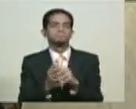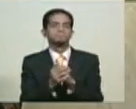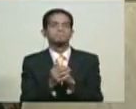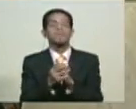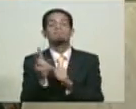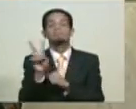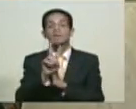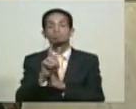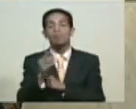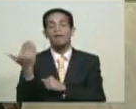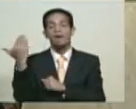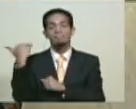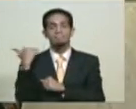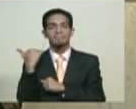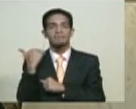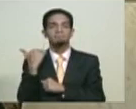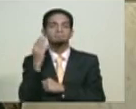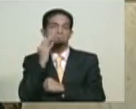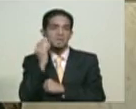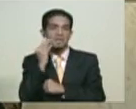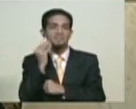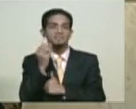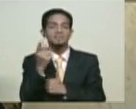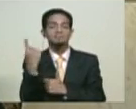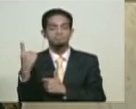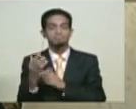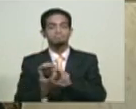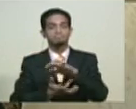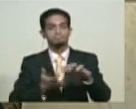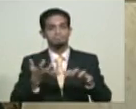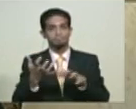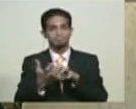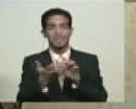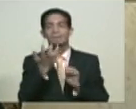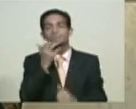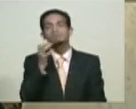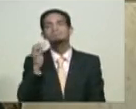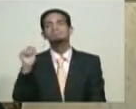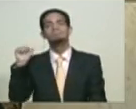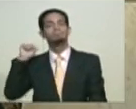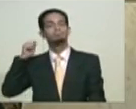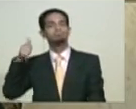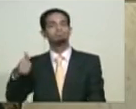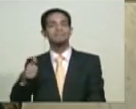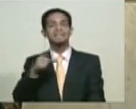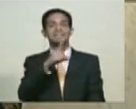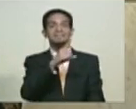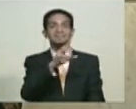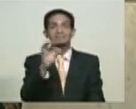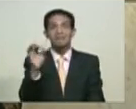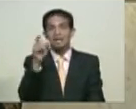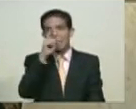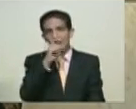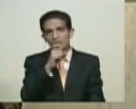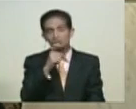Venezuela ha vivido crisis económica en los últimos 100 años por diversos motivos.